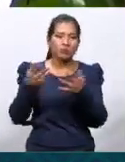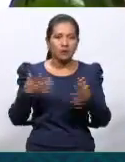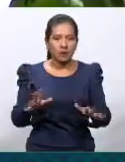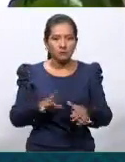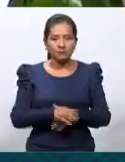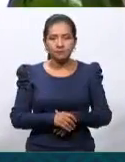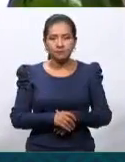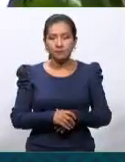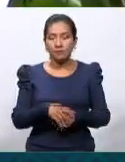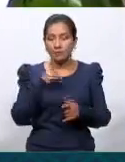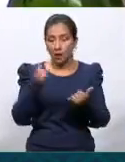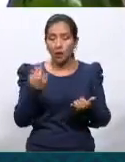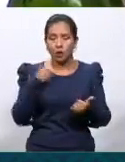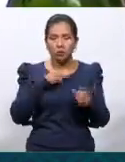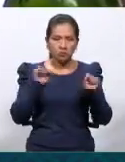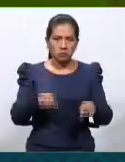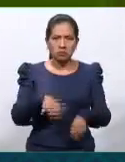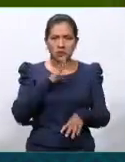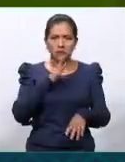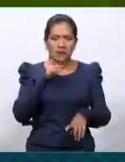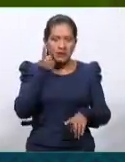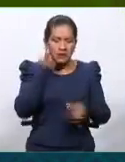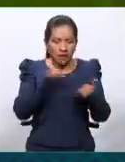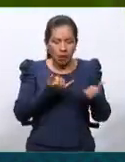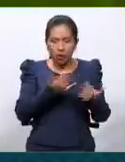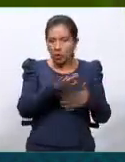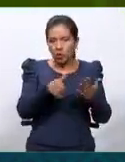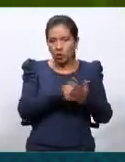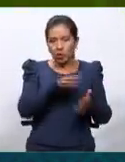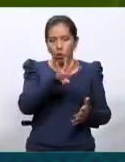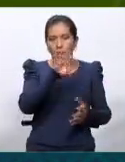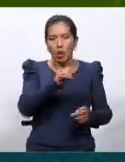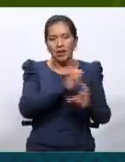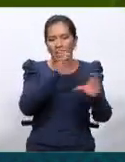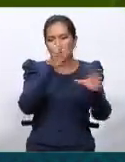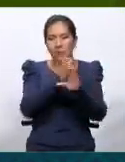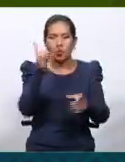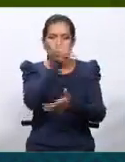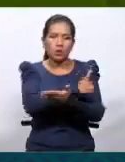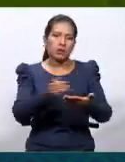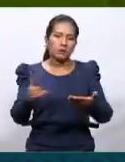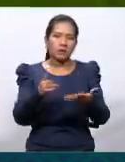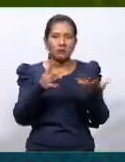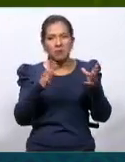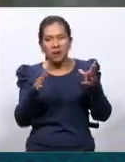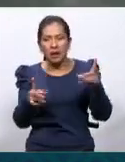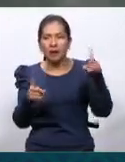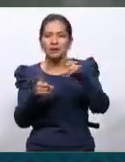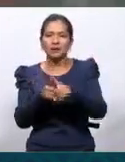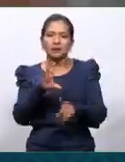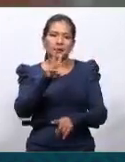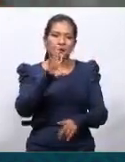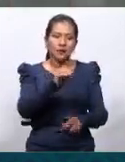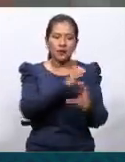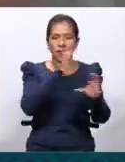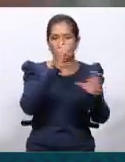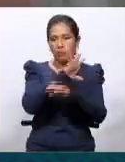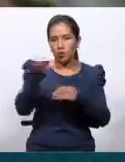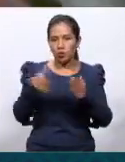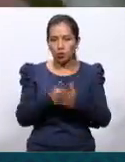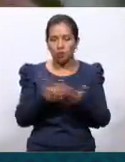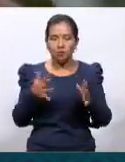equivale? Podríamos hablar de lo que está saliendo ahorita, 40 furgones semanal, 60 furgones más o menos. De freír estaríamos